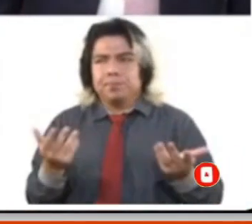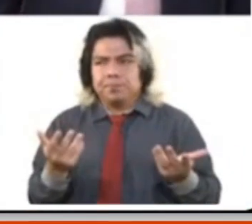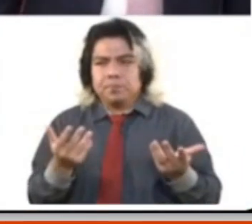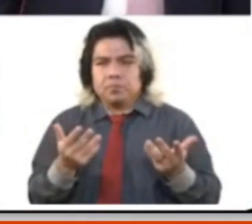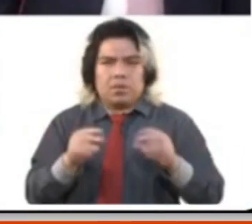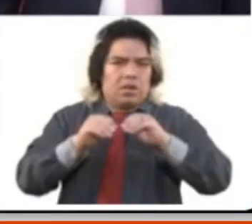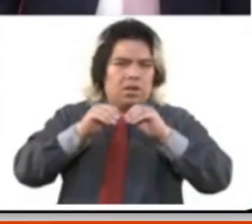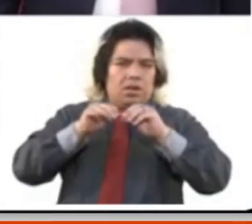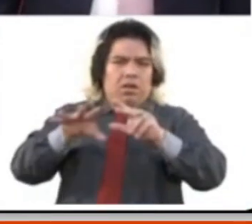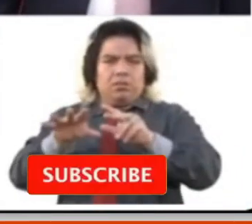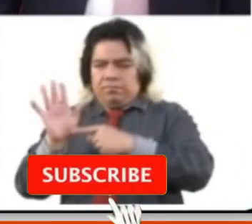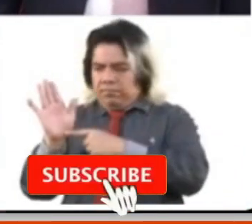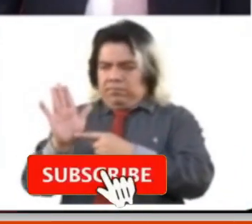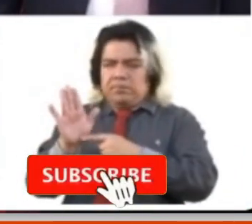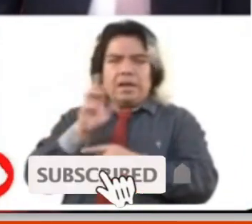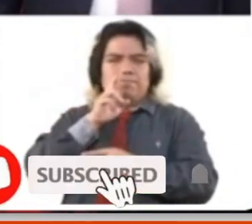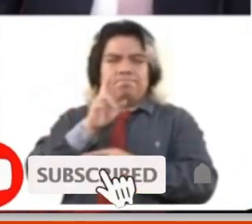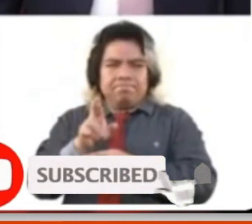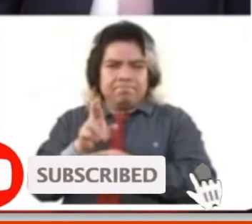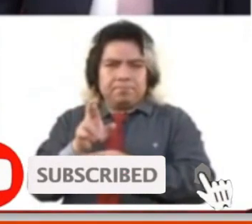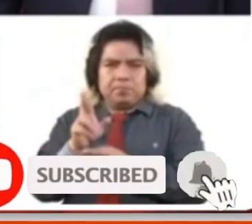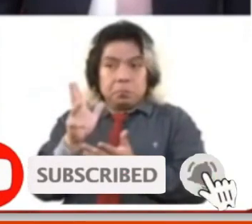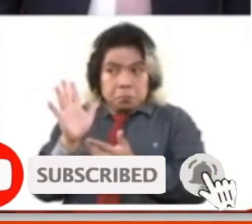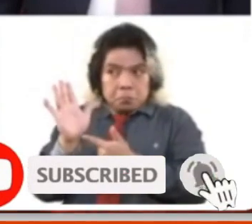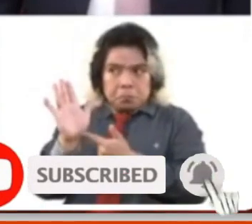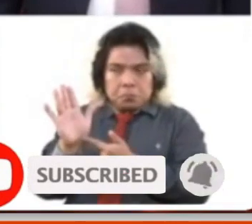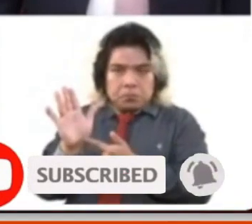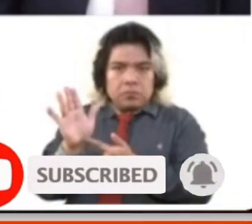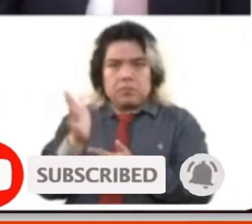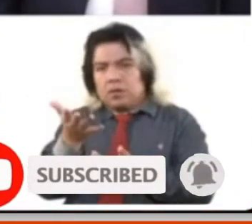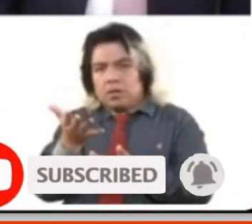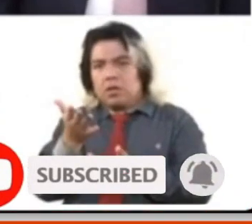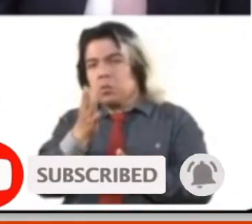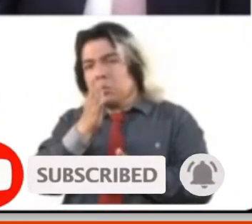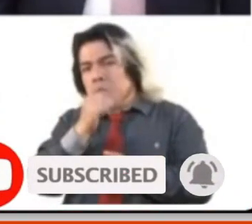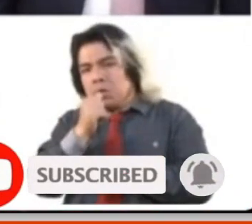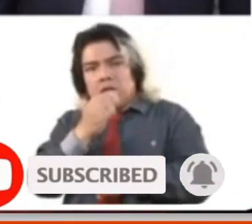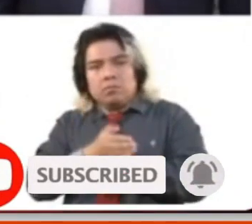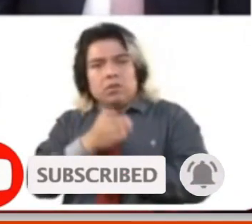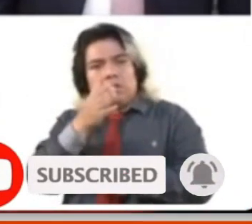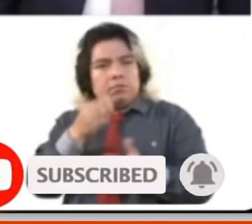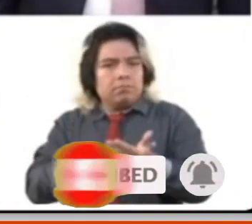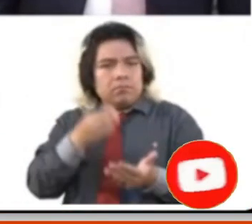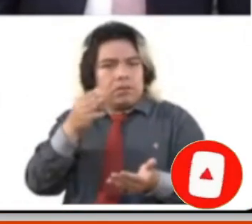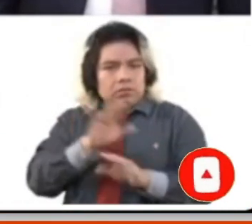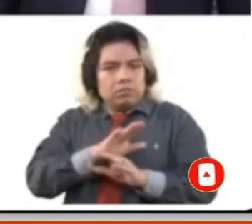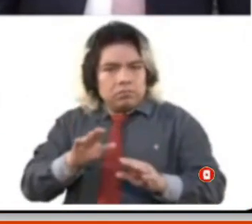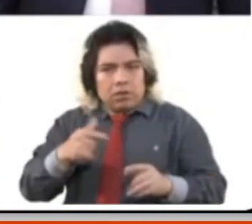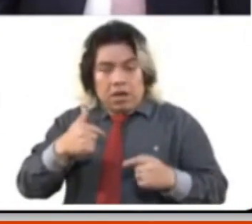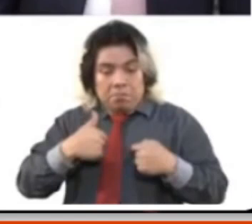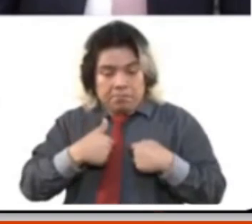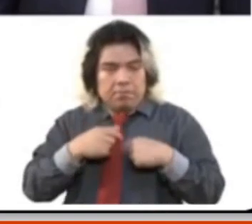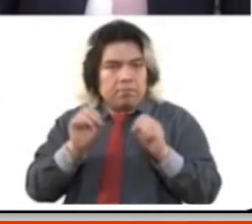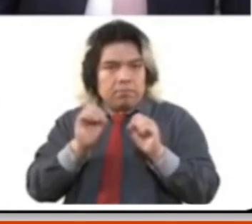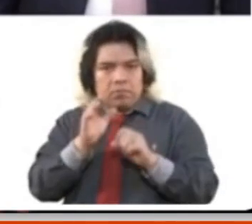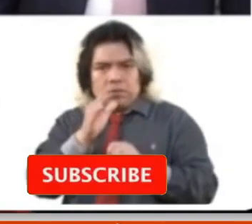emite una resolución de que no se puede sancionar ni al canciller ni a mí por un